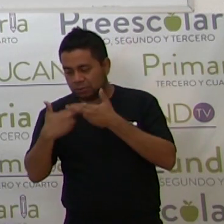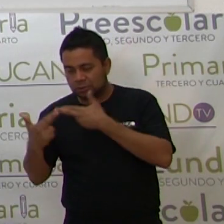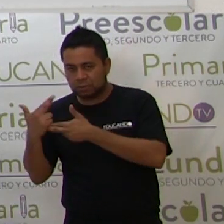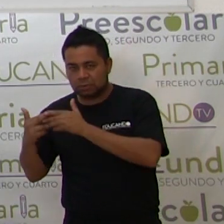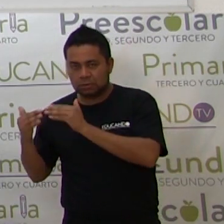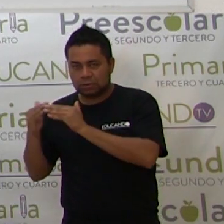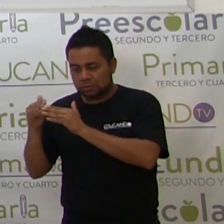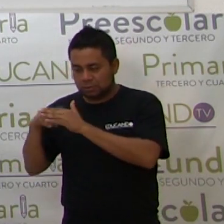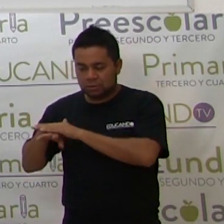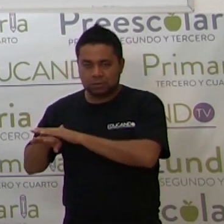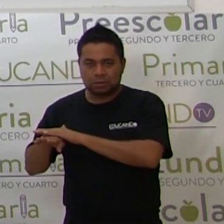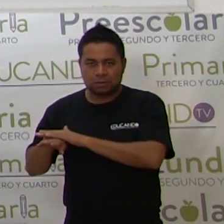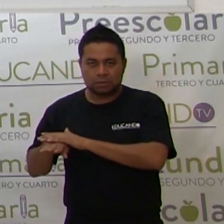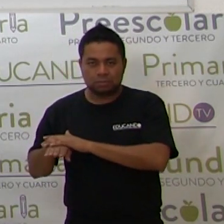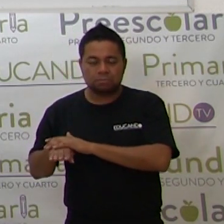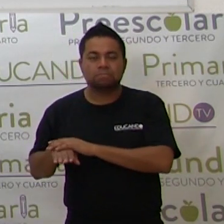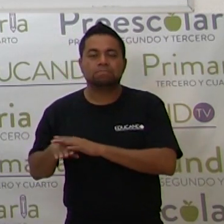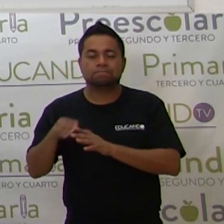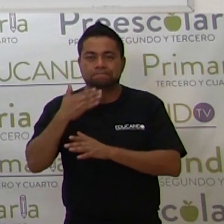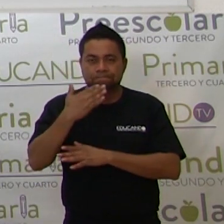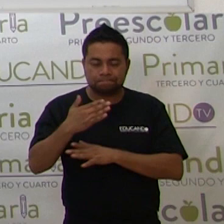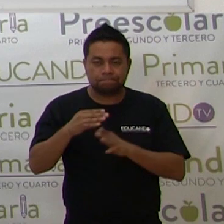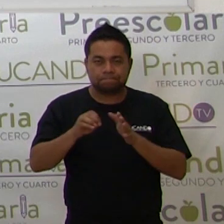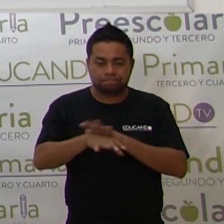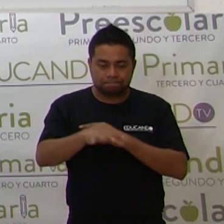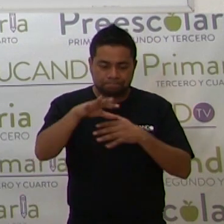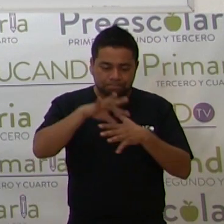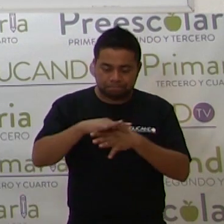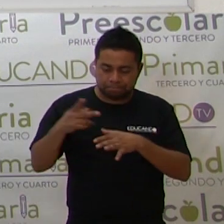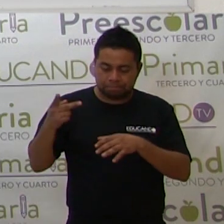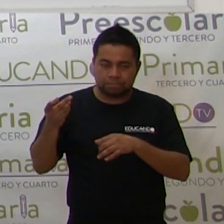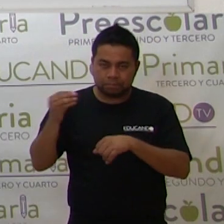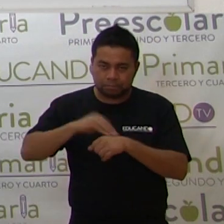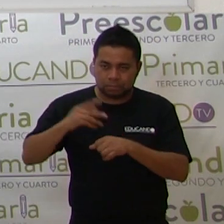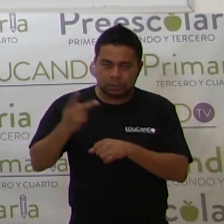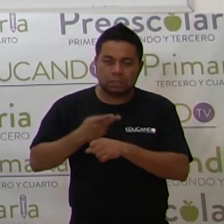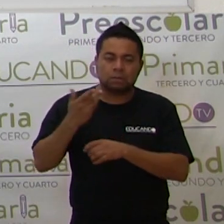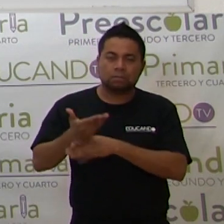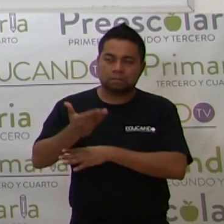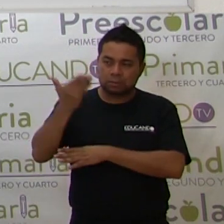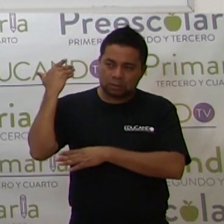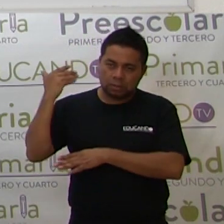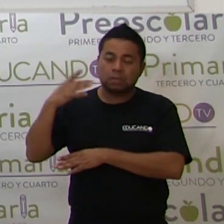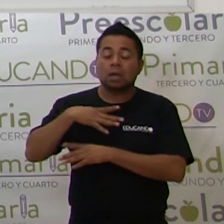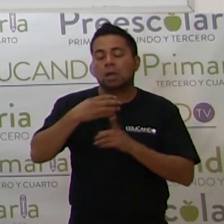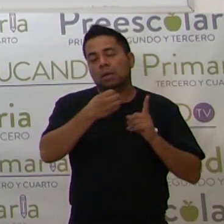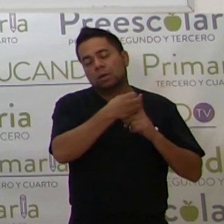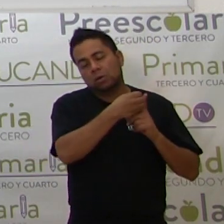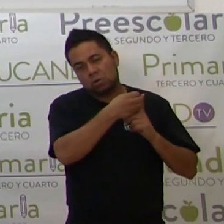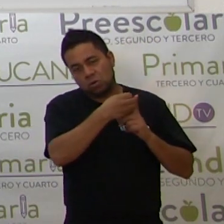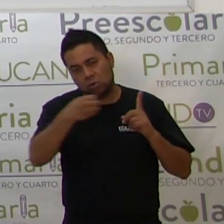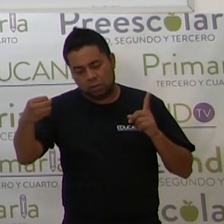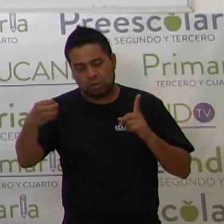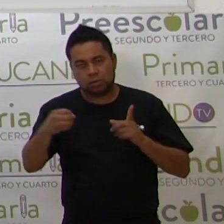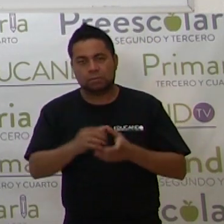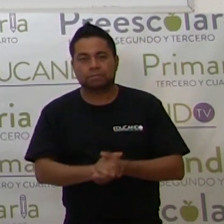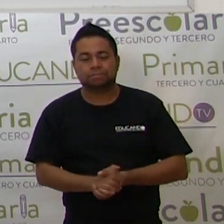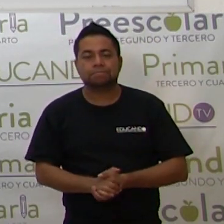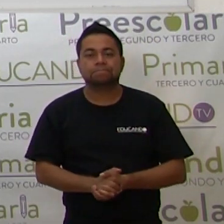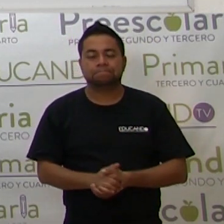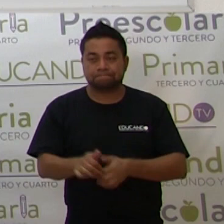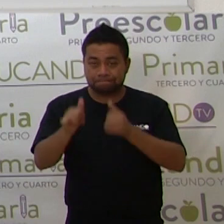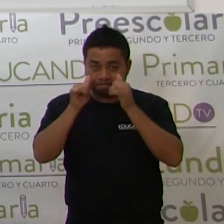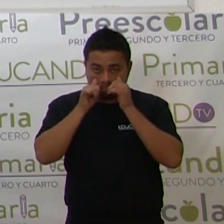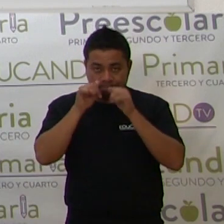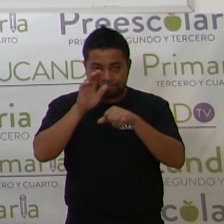a su cueva. Un hecho realizado en el pasado y que lleva un orden cronológico. Atención